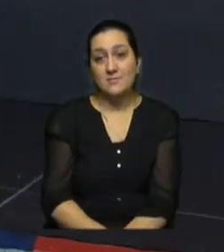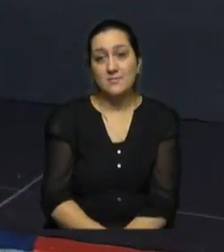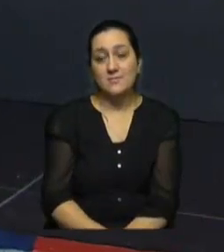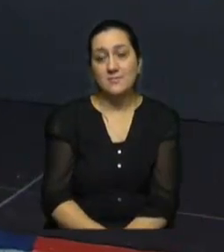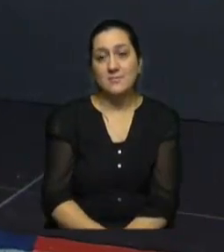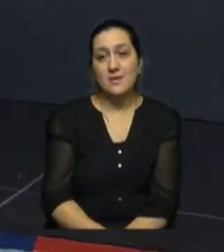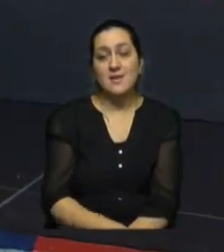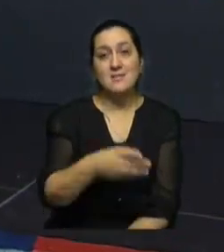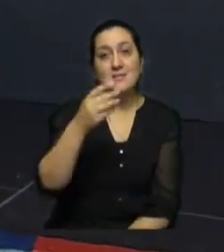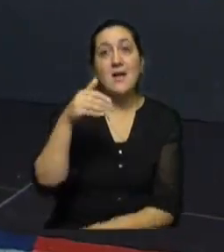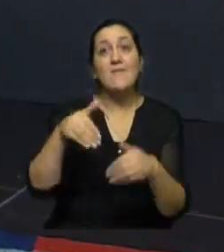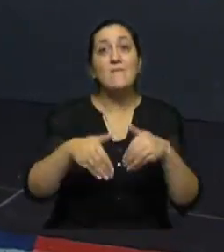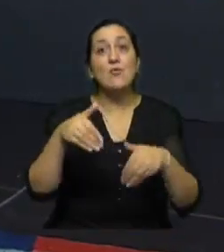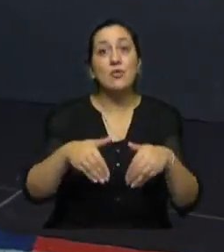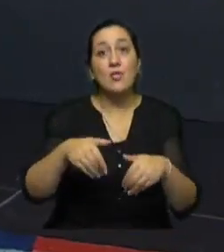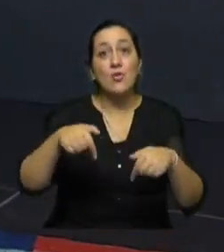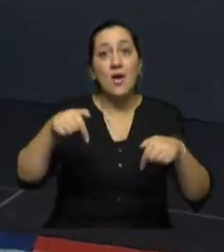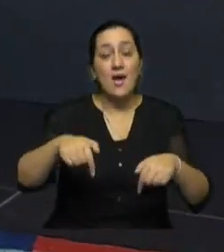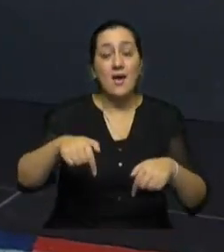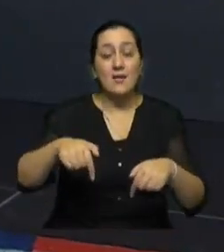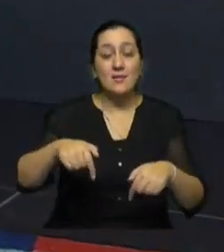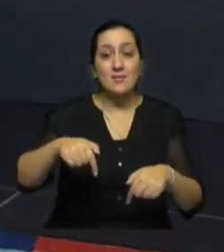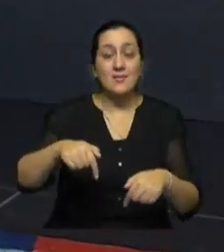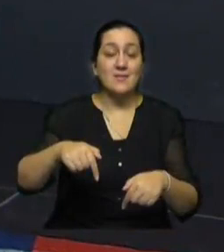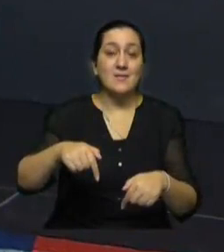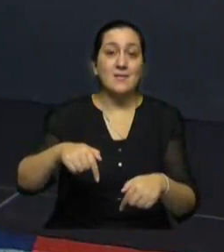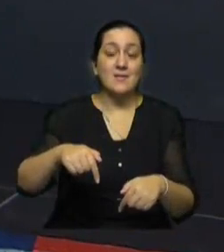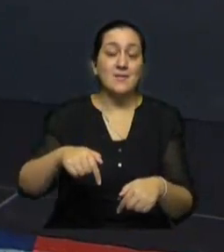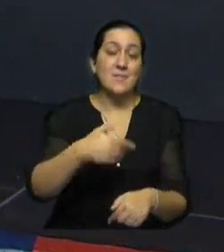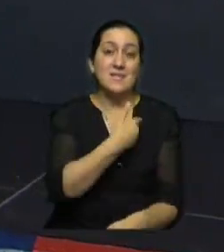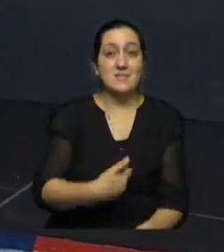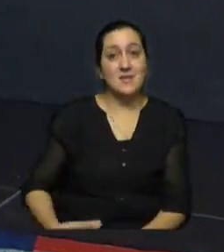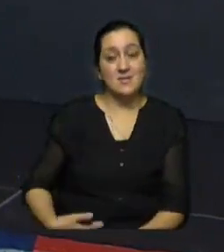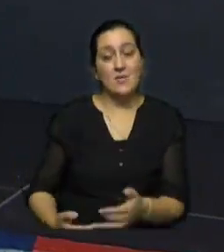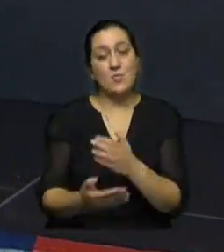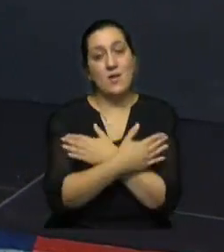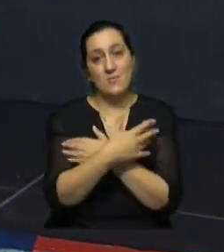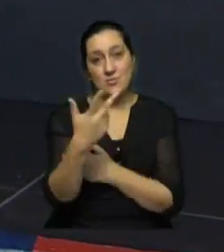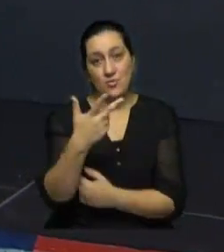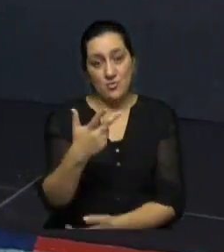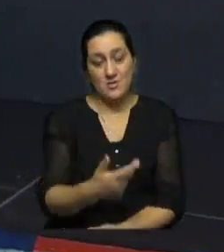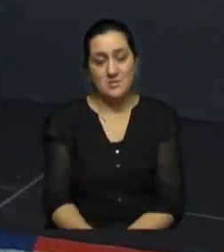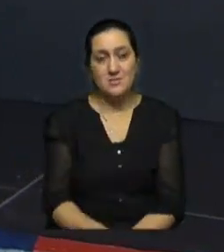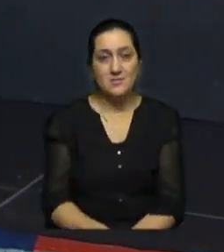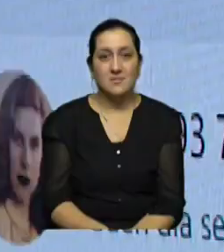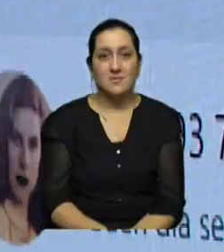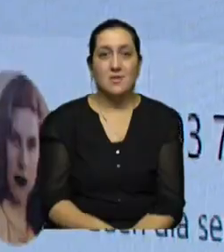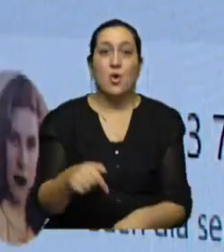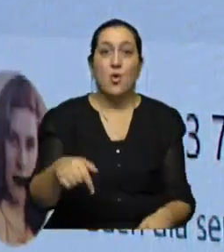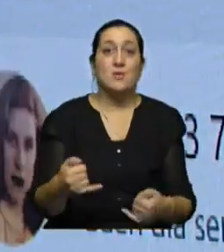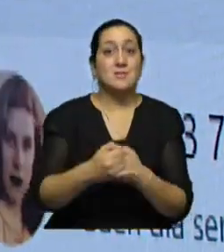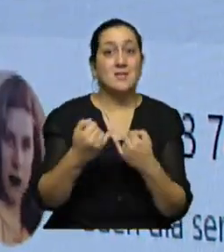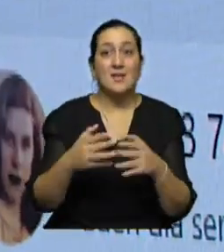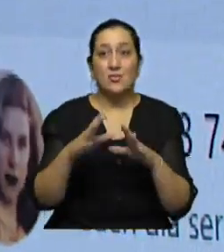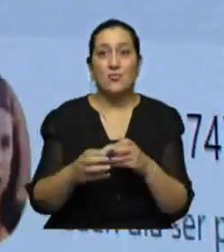votado. Ser pobre es haber votado a este descalabro de gobierno mafioso. Abrazo enorme a los tres. Hoy es el día de las descargas de todo el